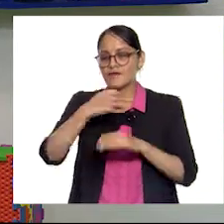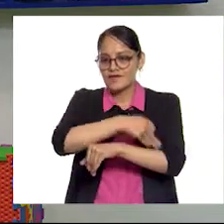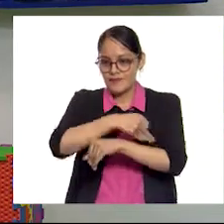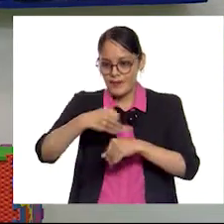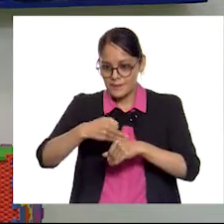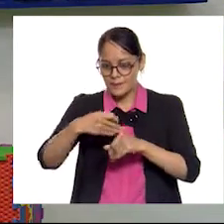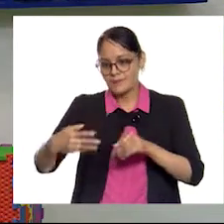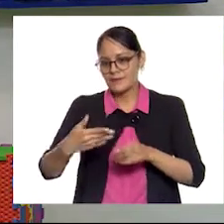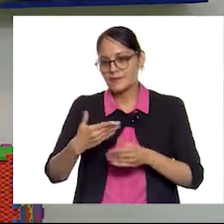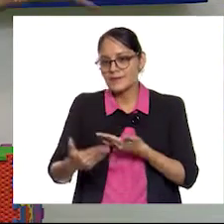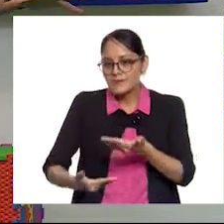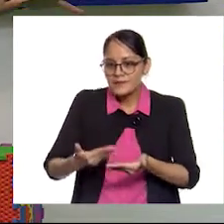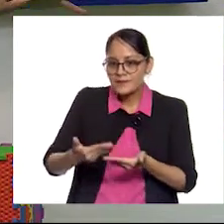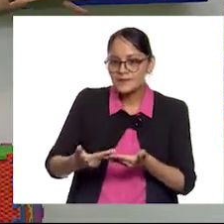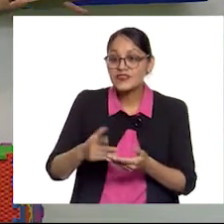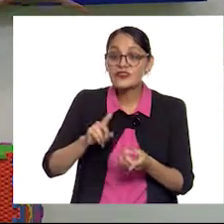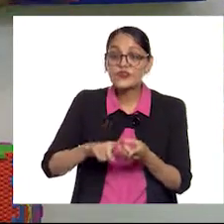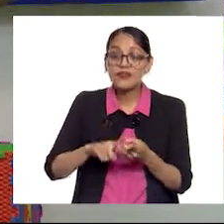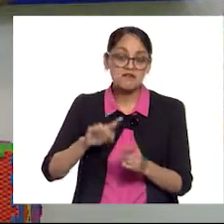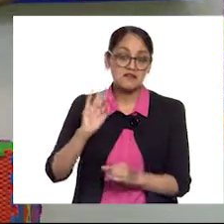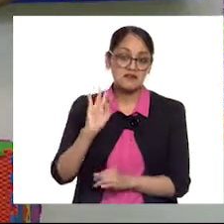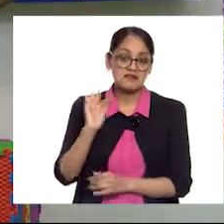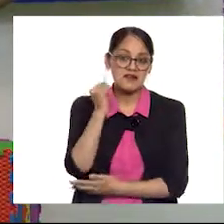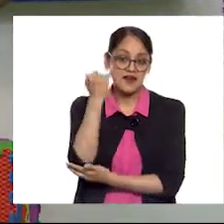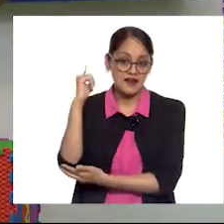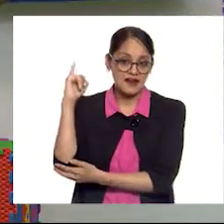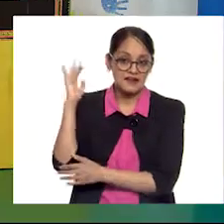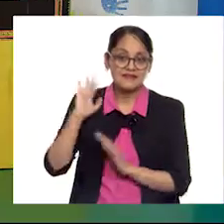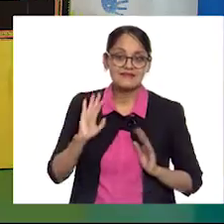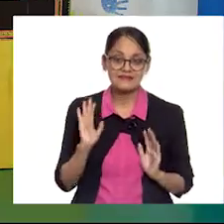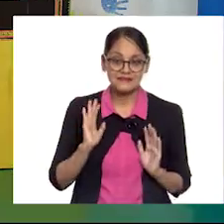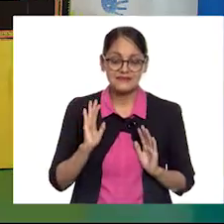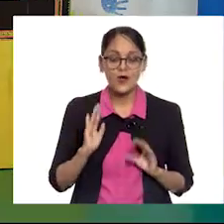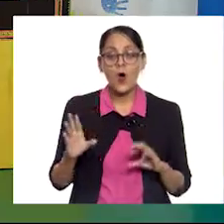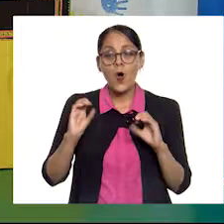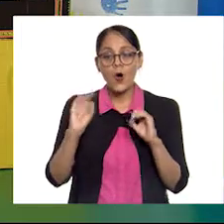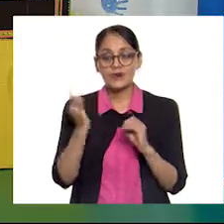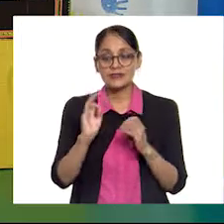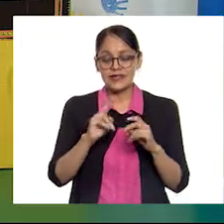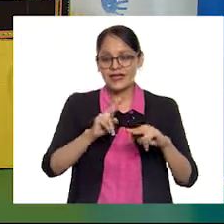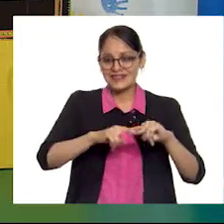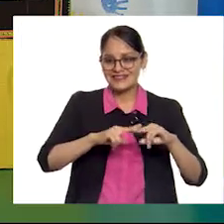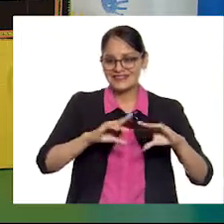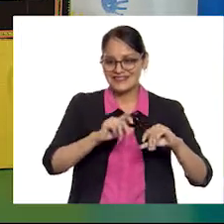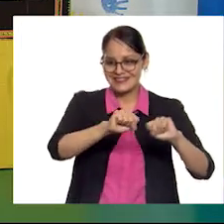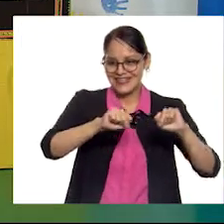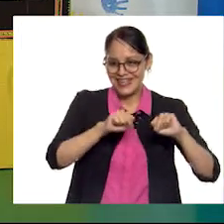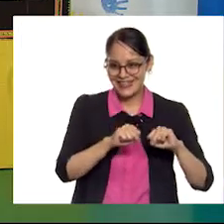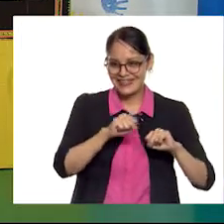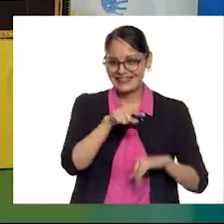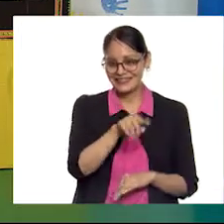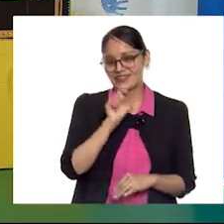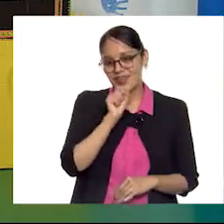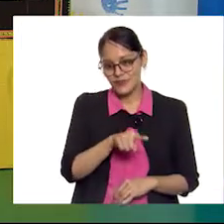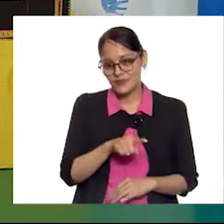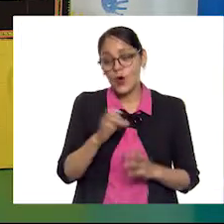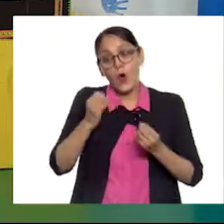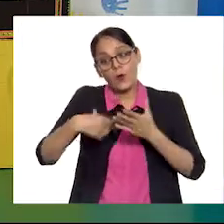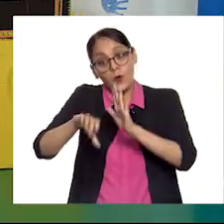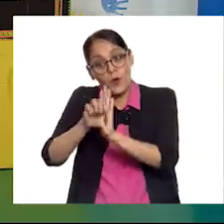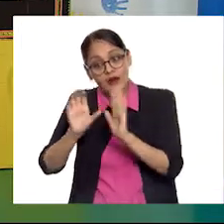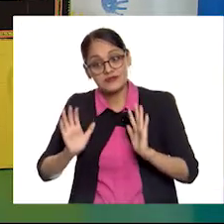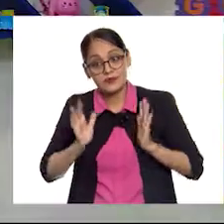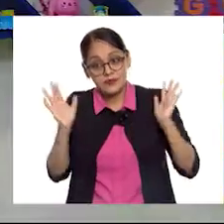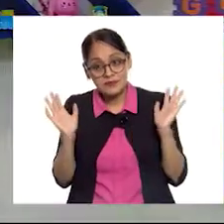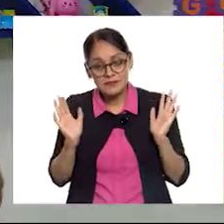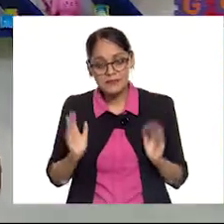familia en un jardín, tal vez. Ah, excelente en el jardín idea. De la casa, o en la sala de la casa. Bueno, o pues es de sorpresa en un cuarto. Exacto. Perfecto,